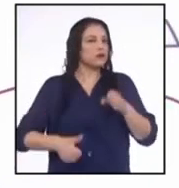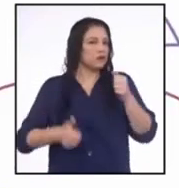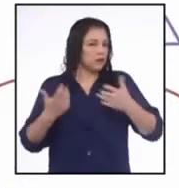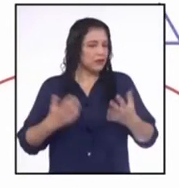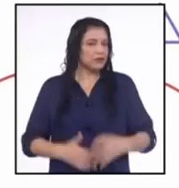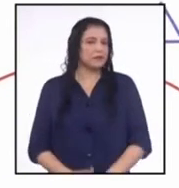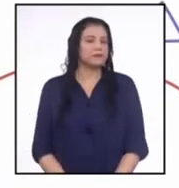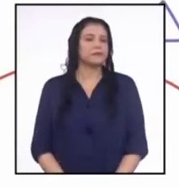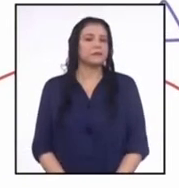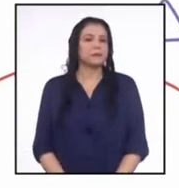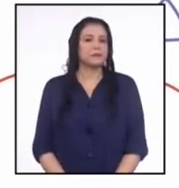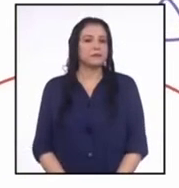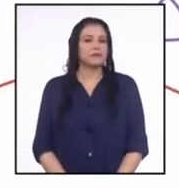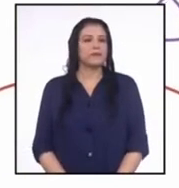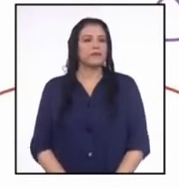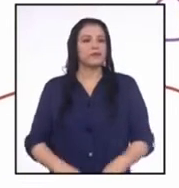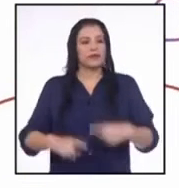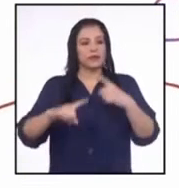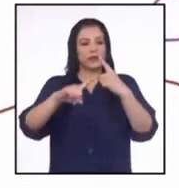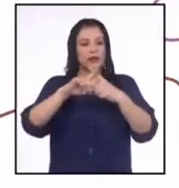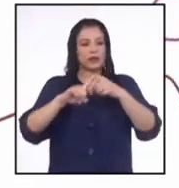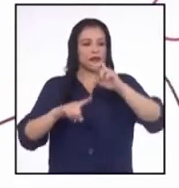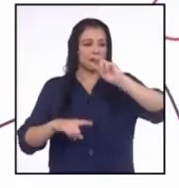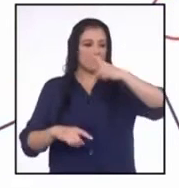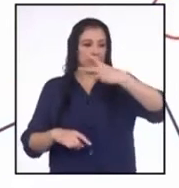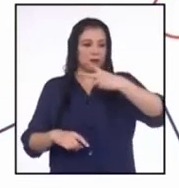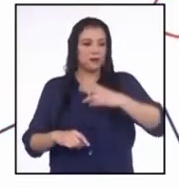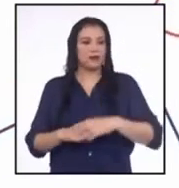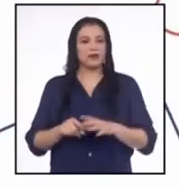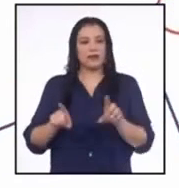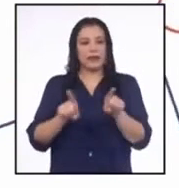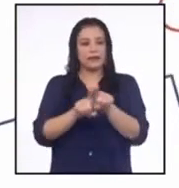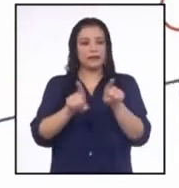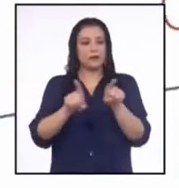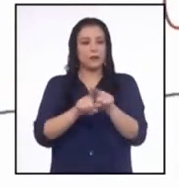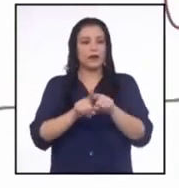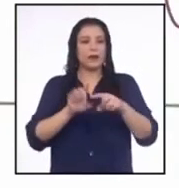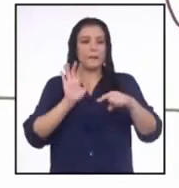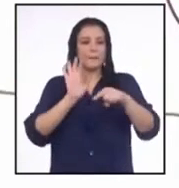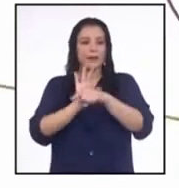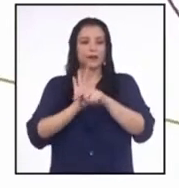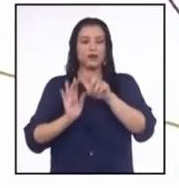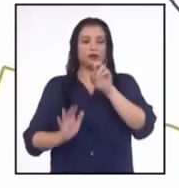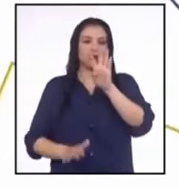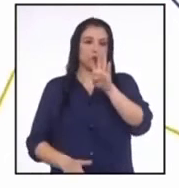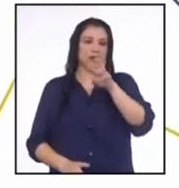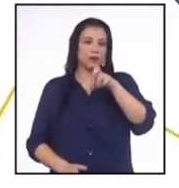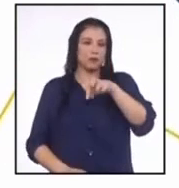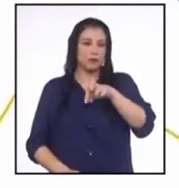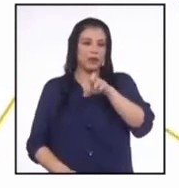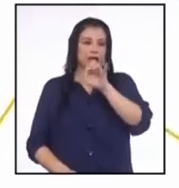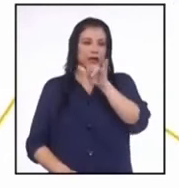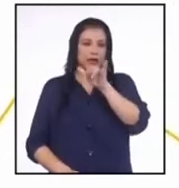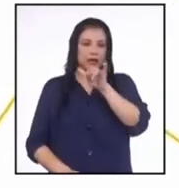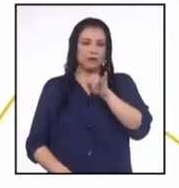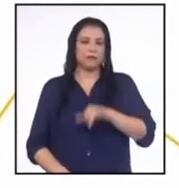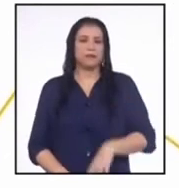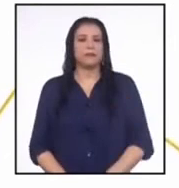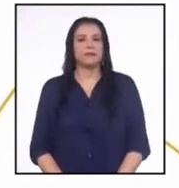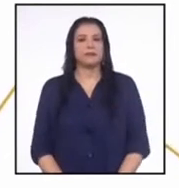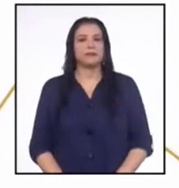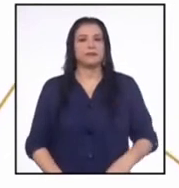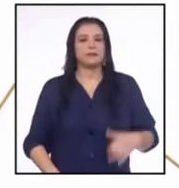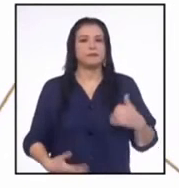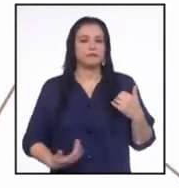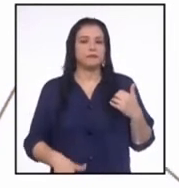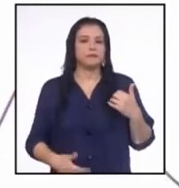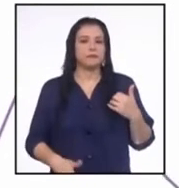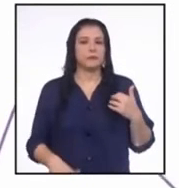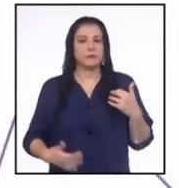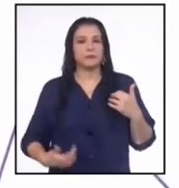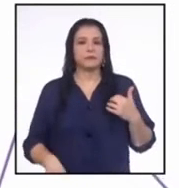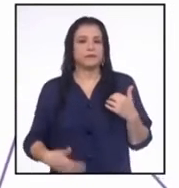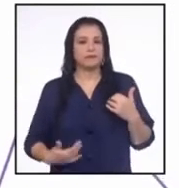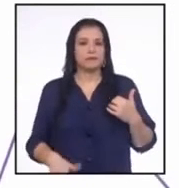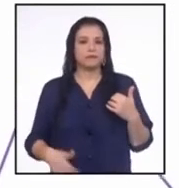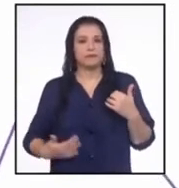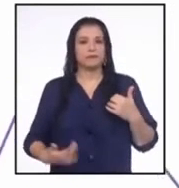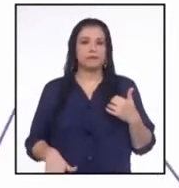será x elevado al cuadrado es igual a menos 4 veces P multiplicado por Y.